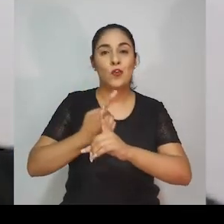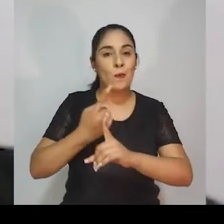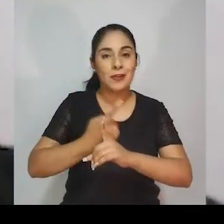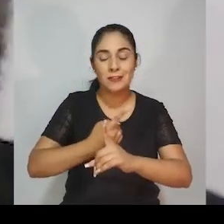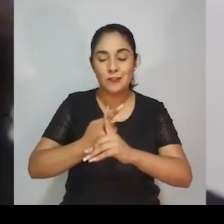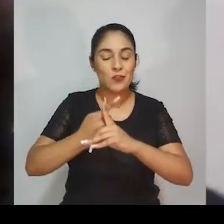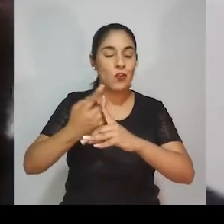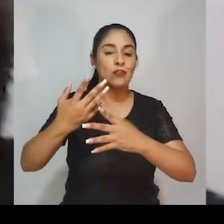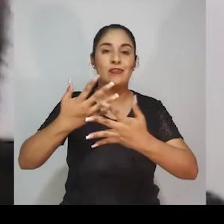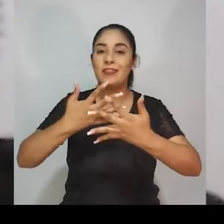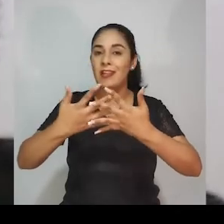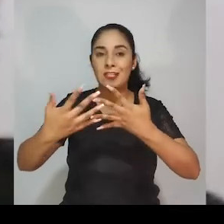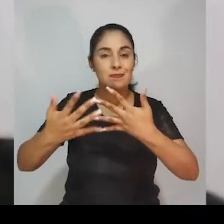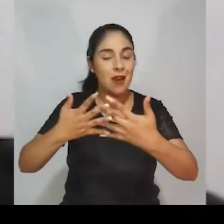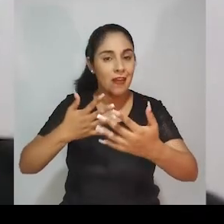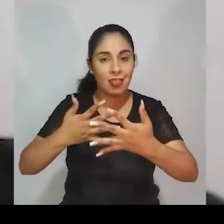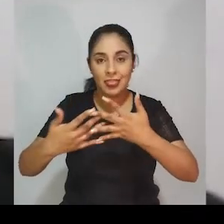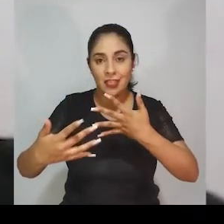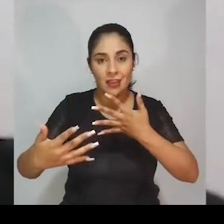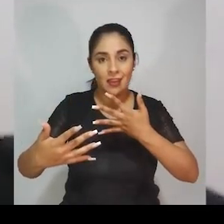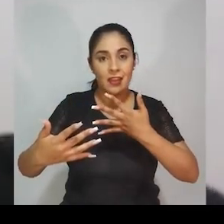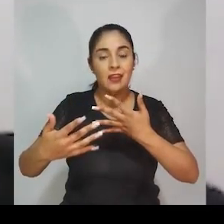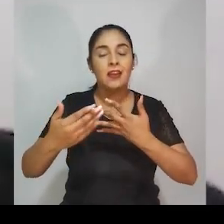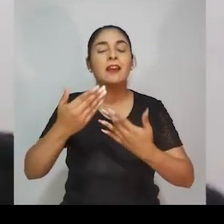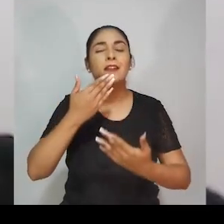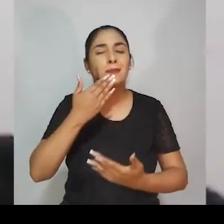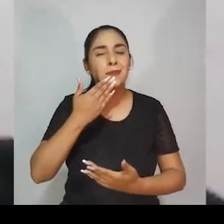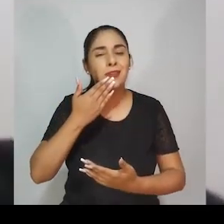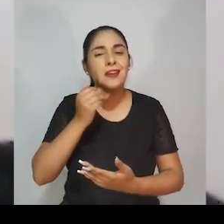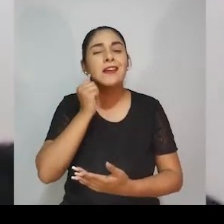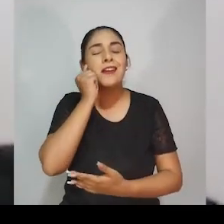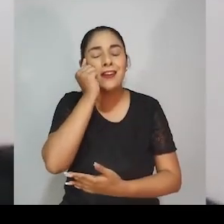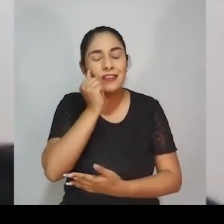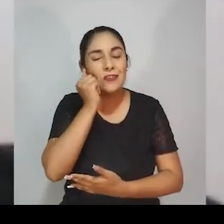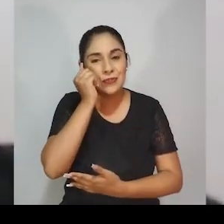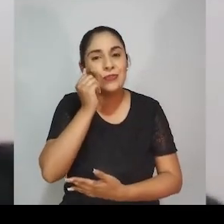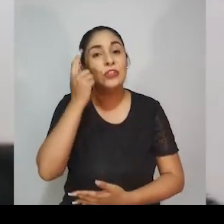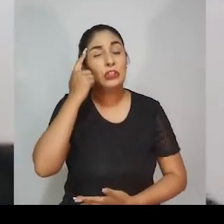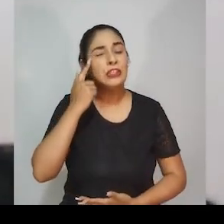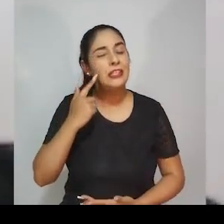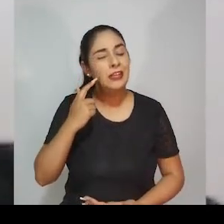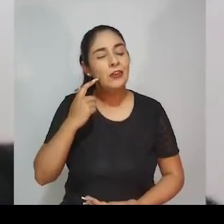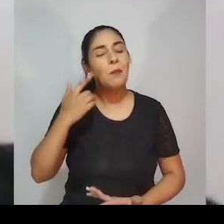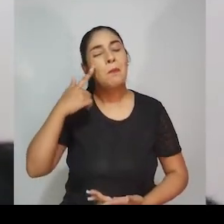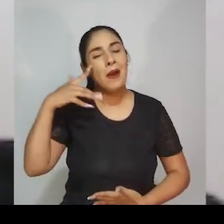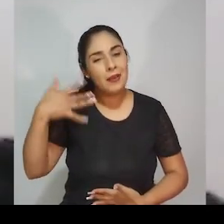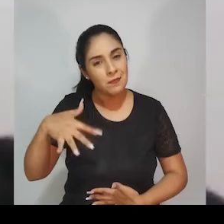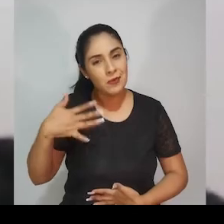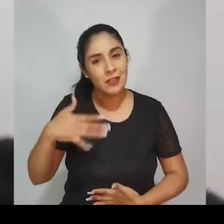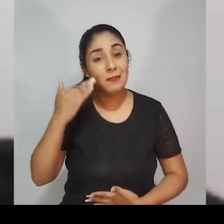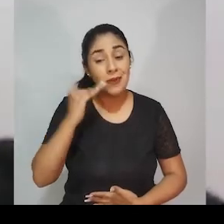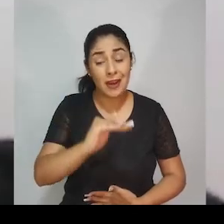un diálogo transparente y cálido. Yo creo que lo más importante